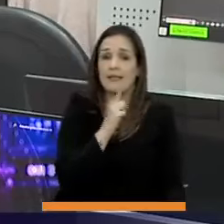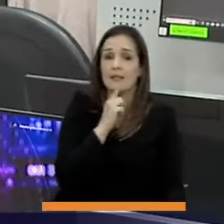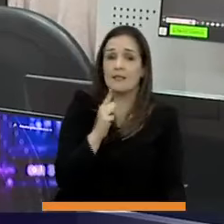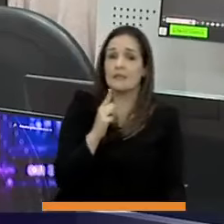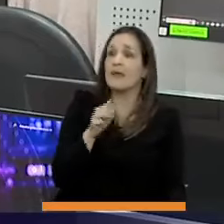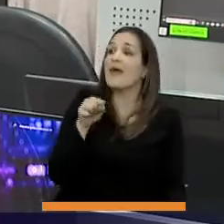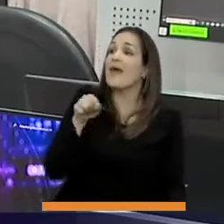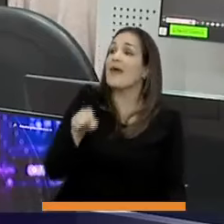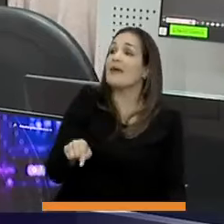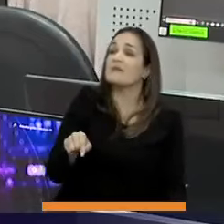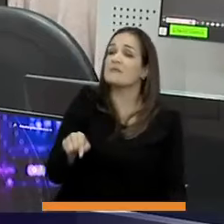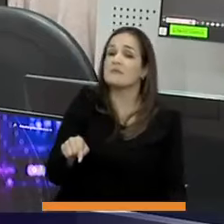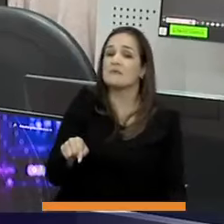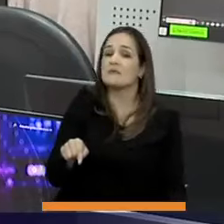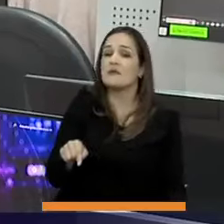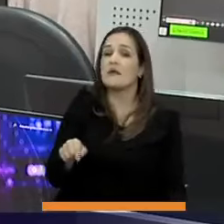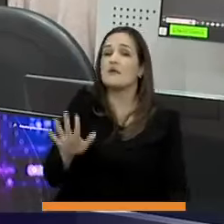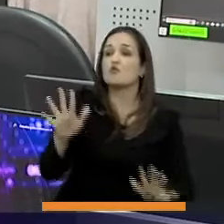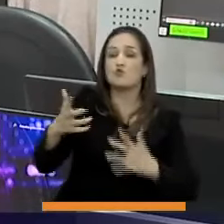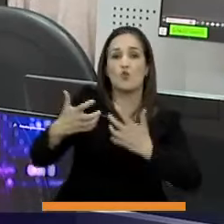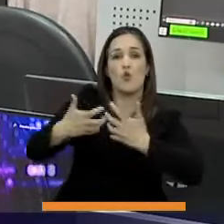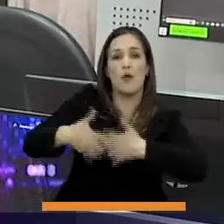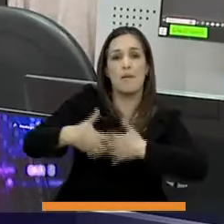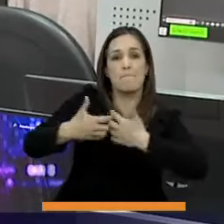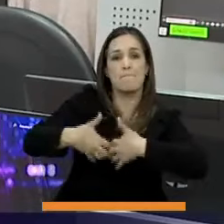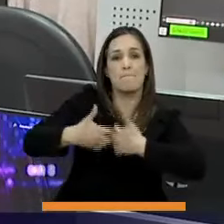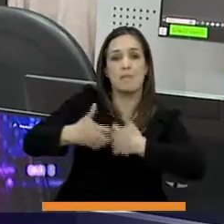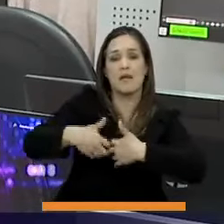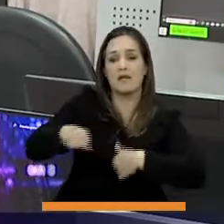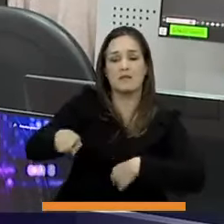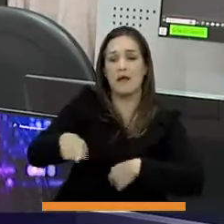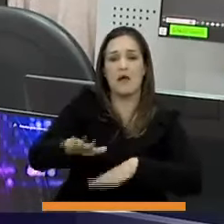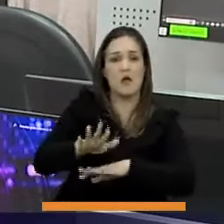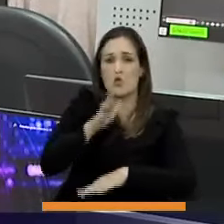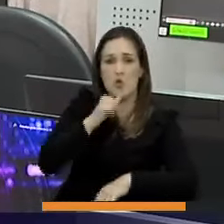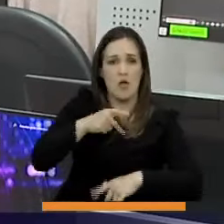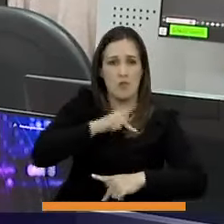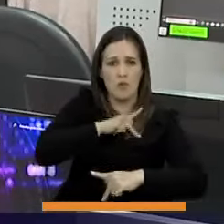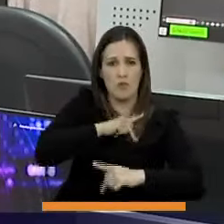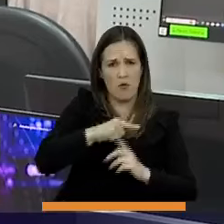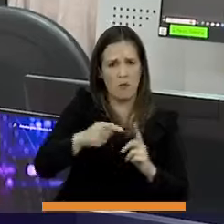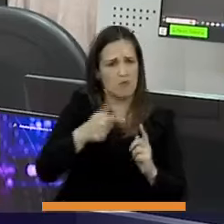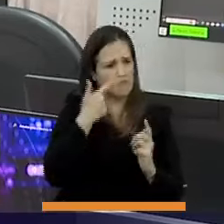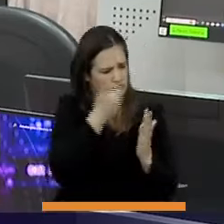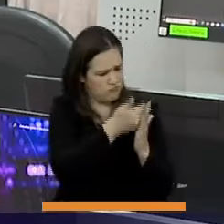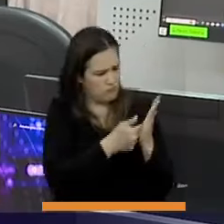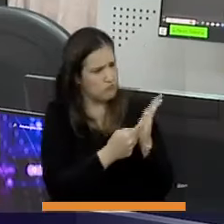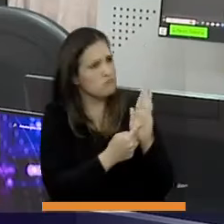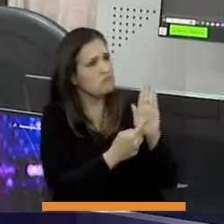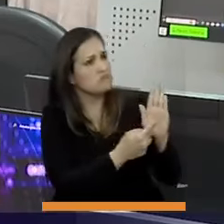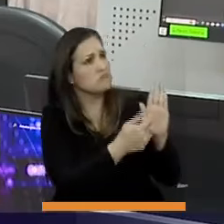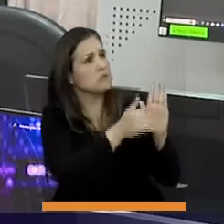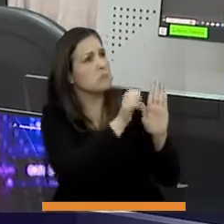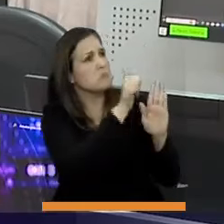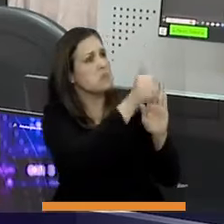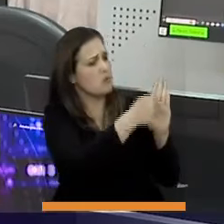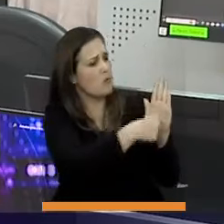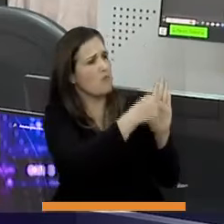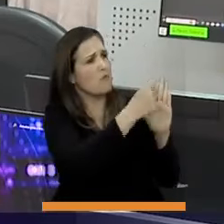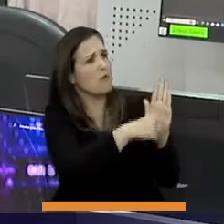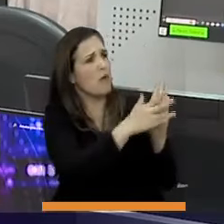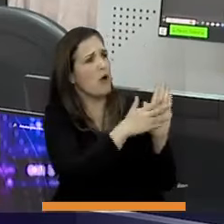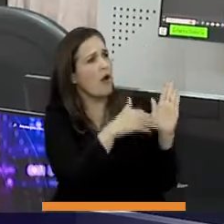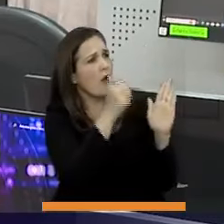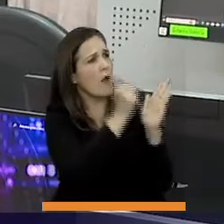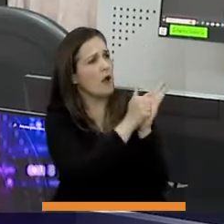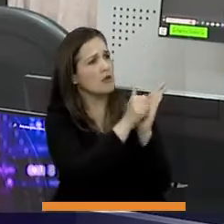había recibido por las empresas del municipio. Sin embargo, hay un documento en el que se demuestra que él estuvo presente en el acta de entrega